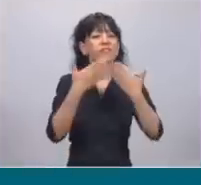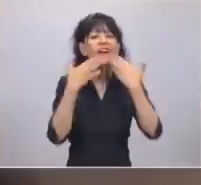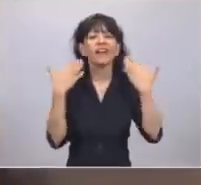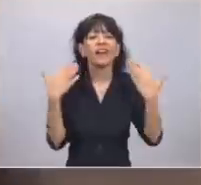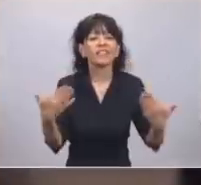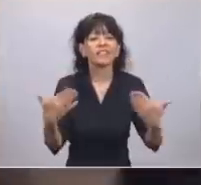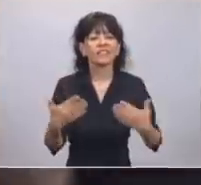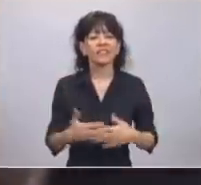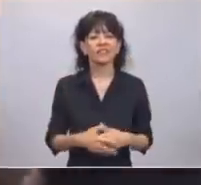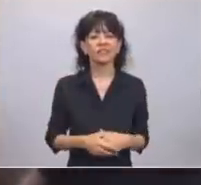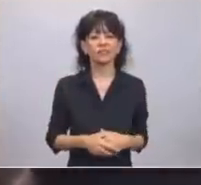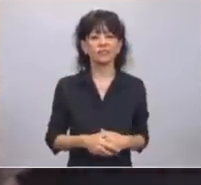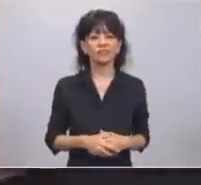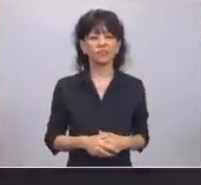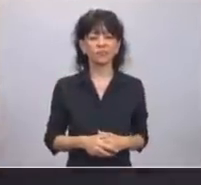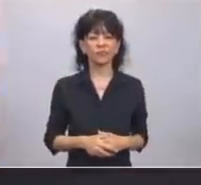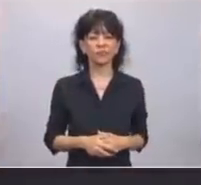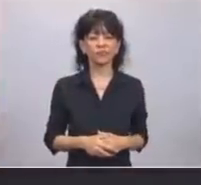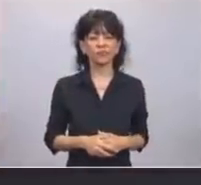Gracias,